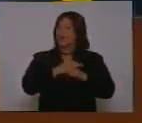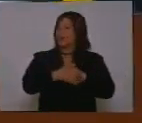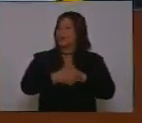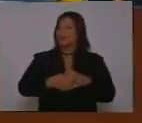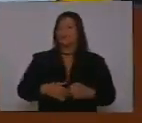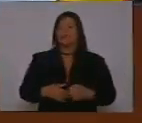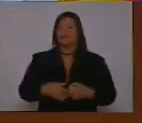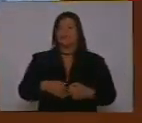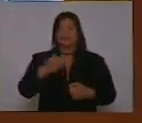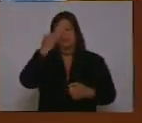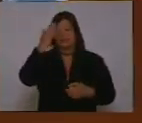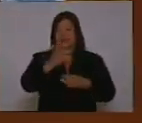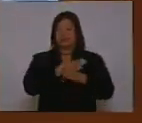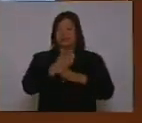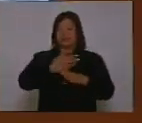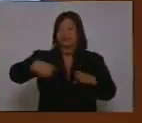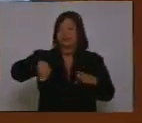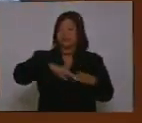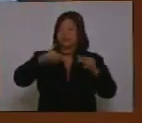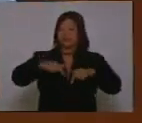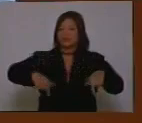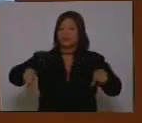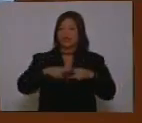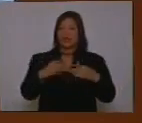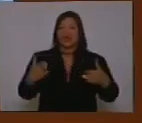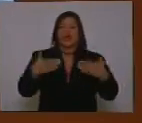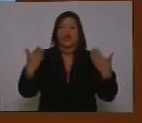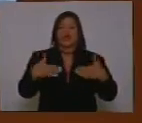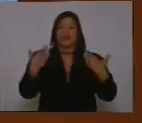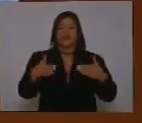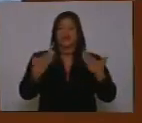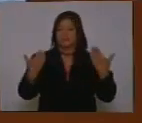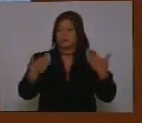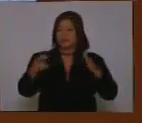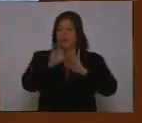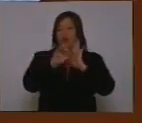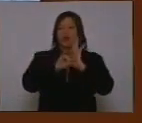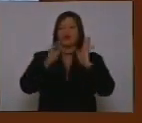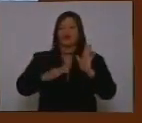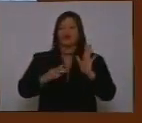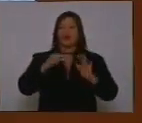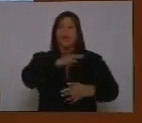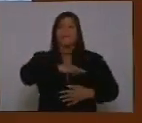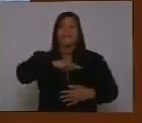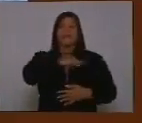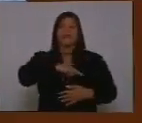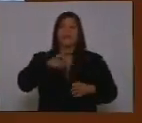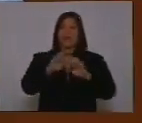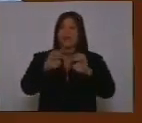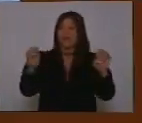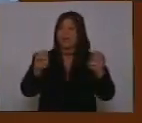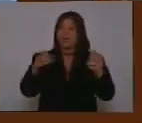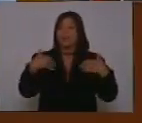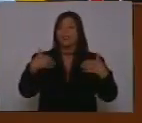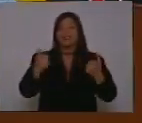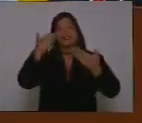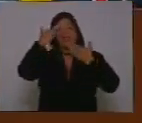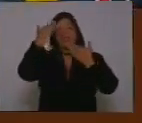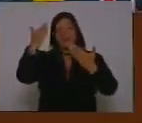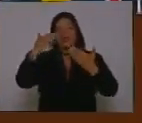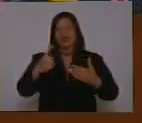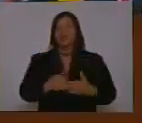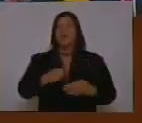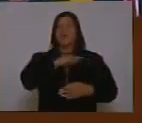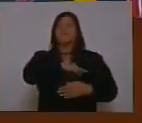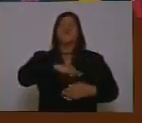Compañeros, camaradas, nosotros estamos contentos como constituyentes de las misiones educativas y saludamos a